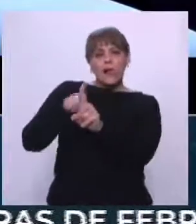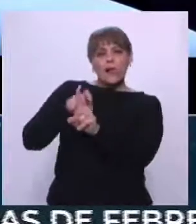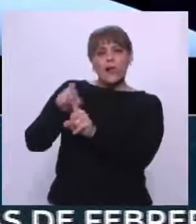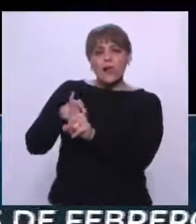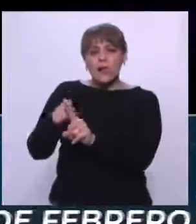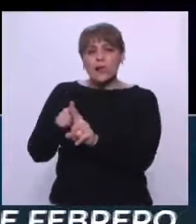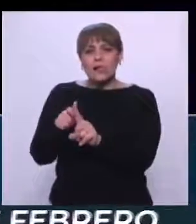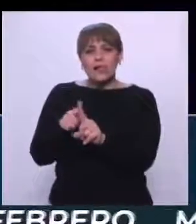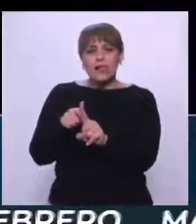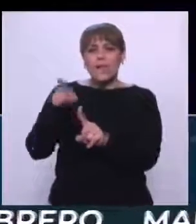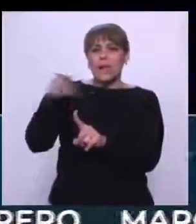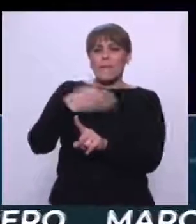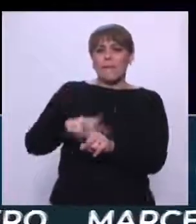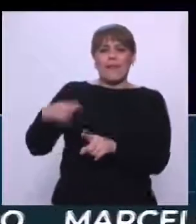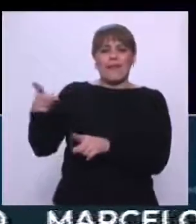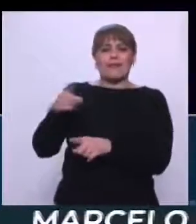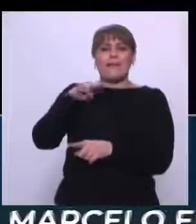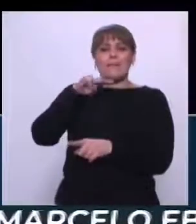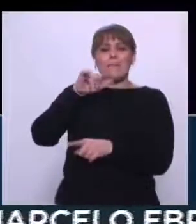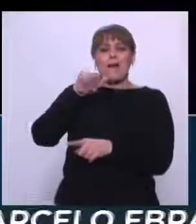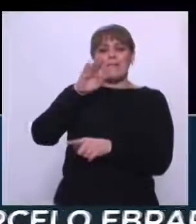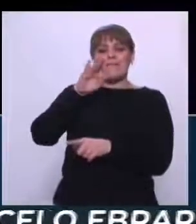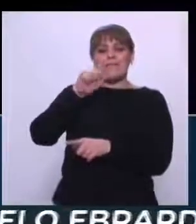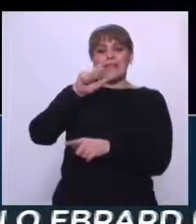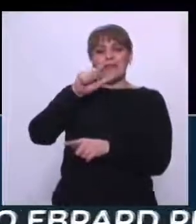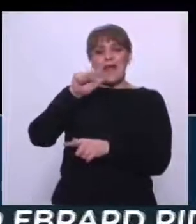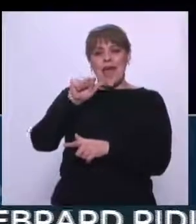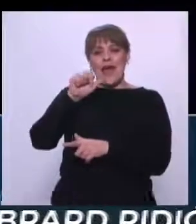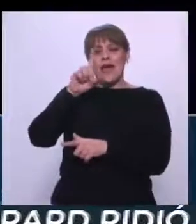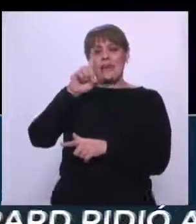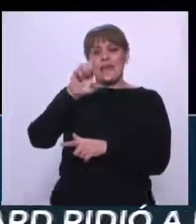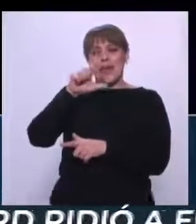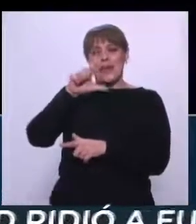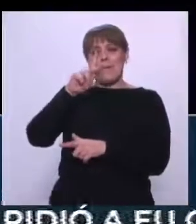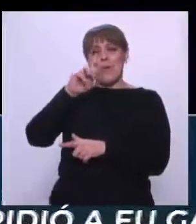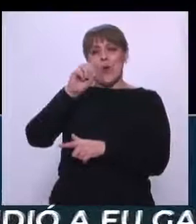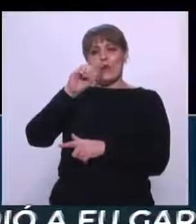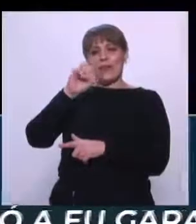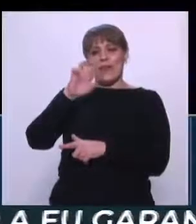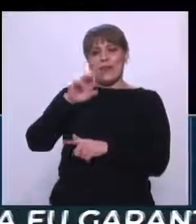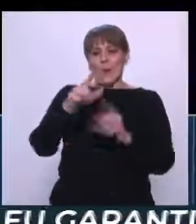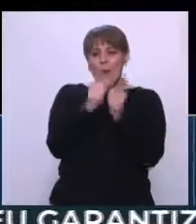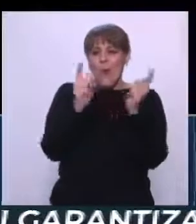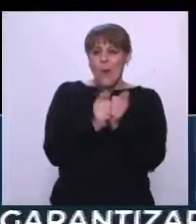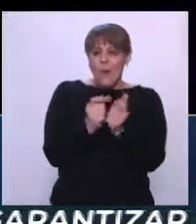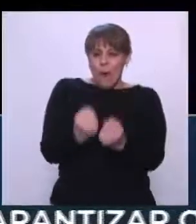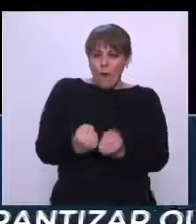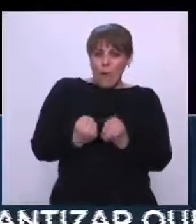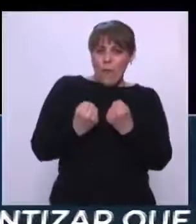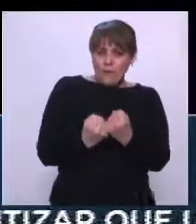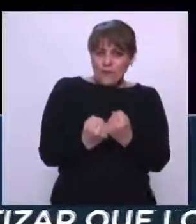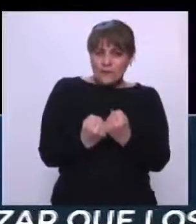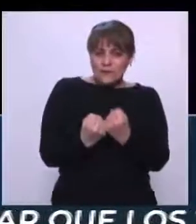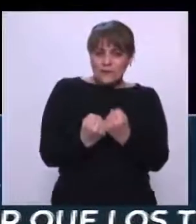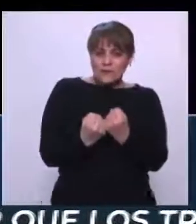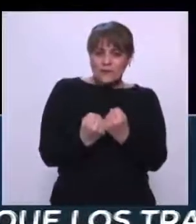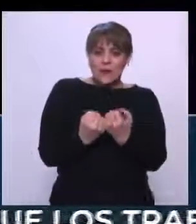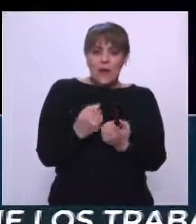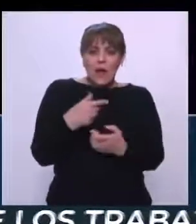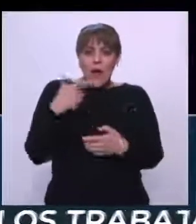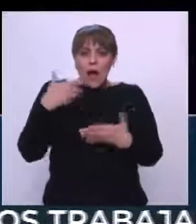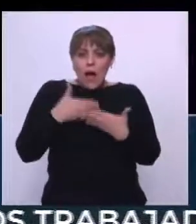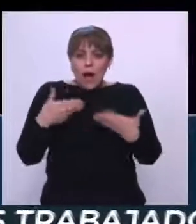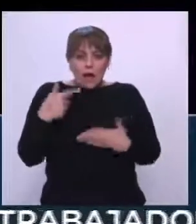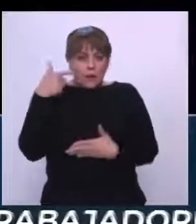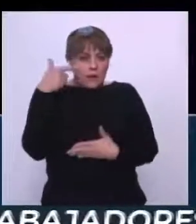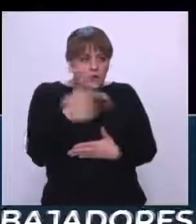presidente decía la mafia del poder. Y específicamente estamos viendo cómo sí, efectivamente, todo lo que era parte